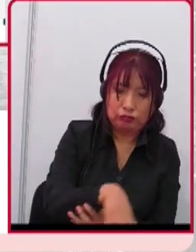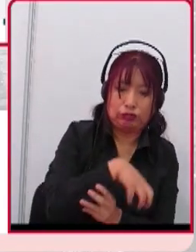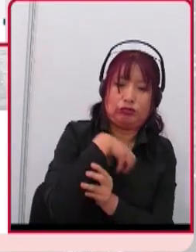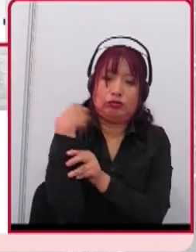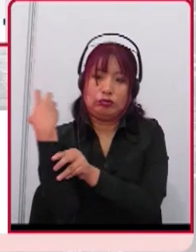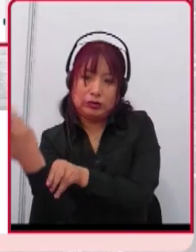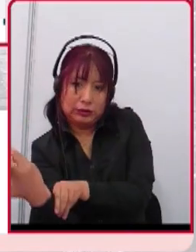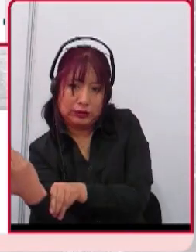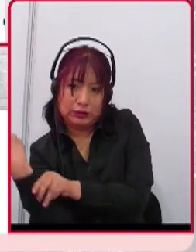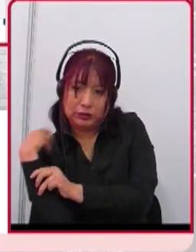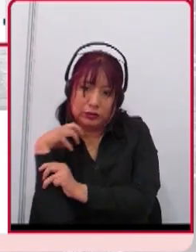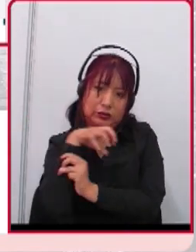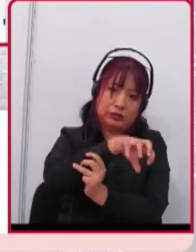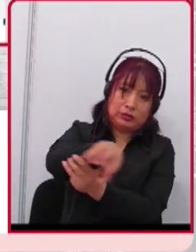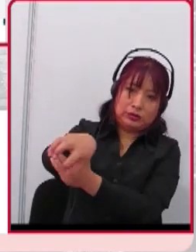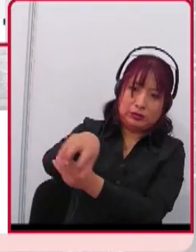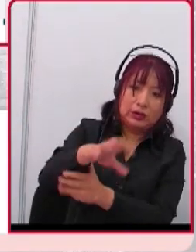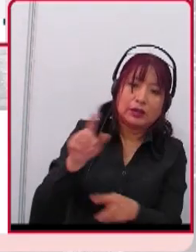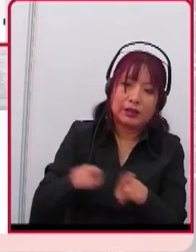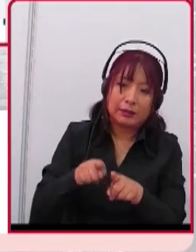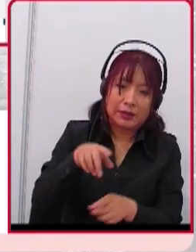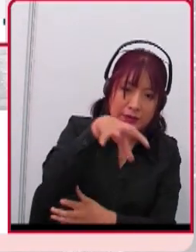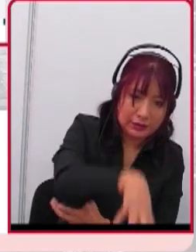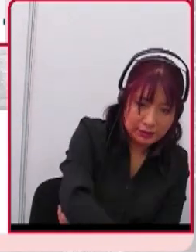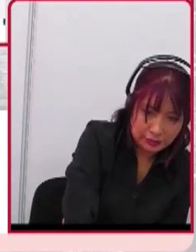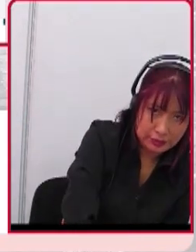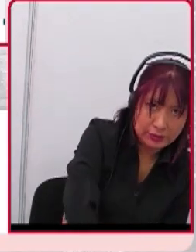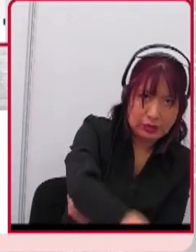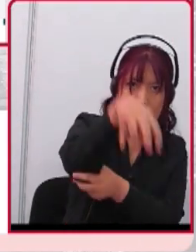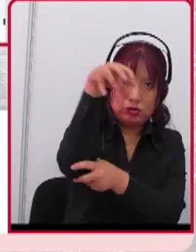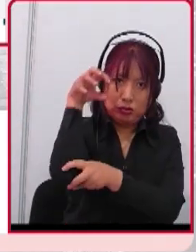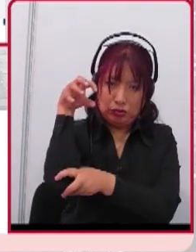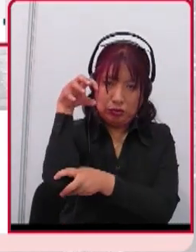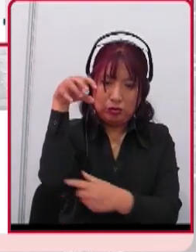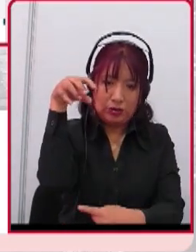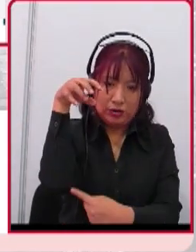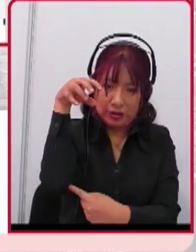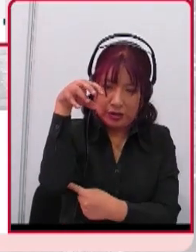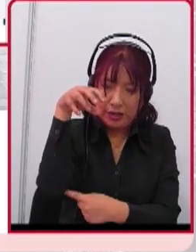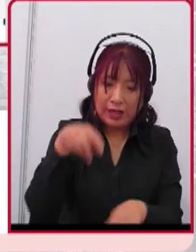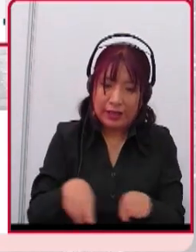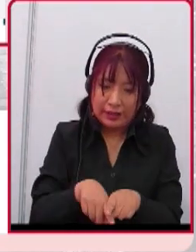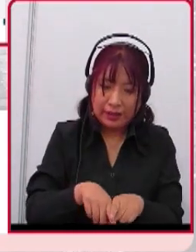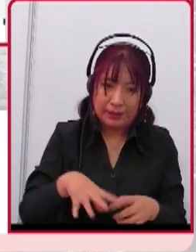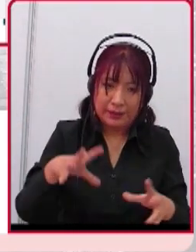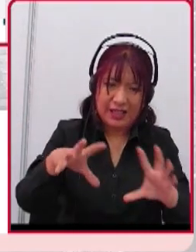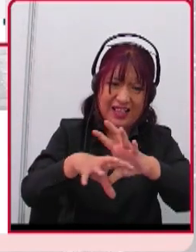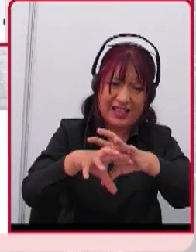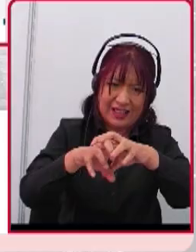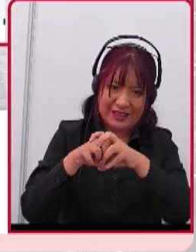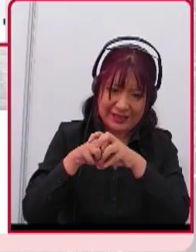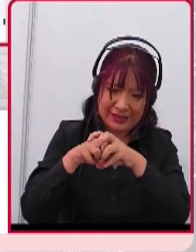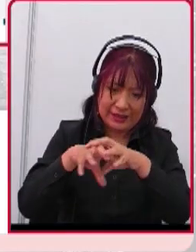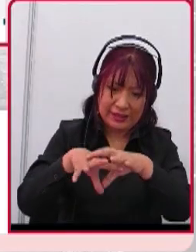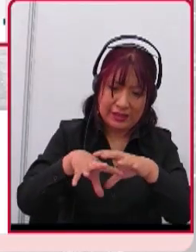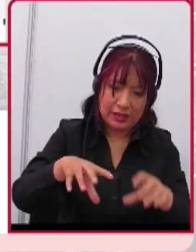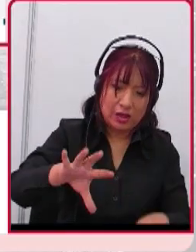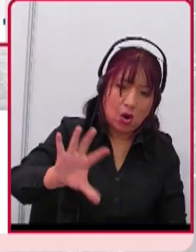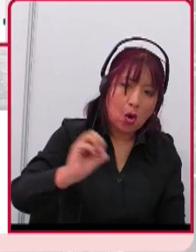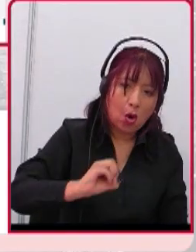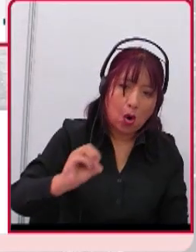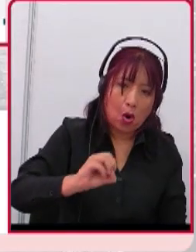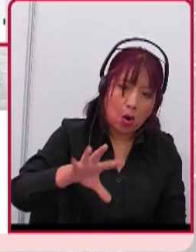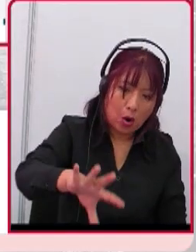poder subir las muestras, poder desplazarlo como si fuera un brazo y poder sujetar estas muestras con manera de pinzas.